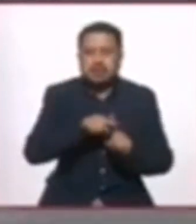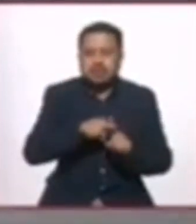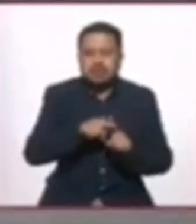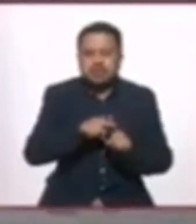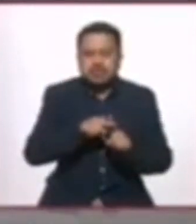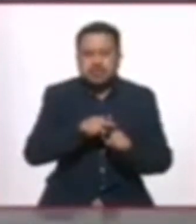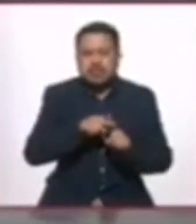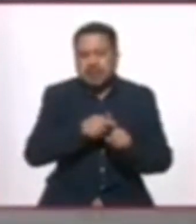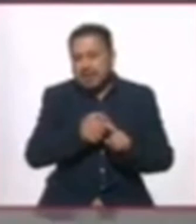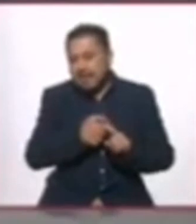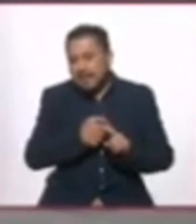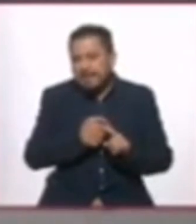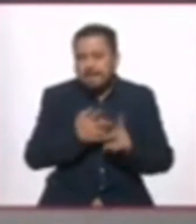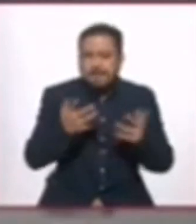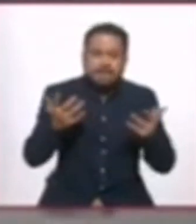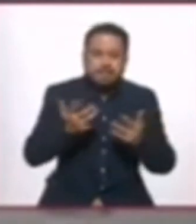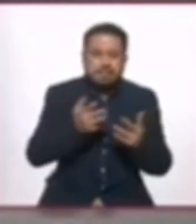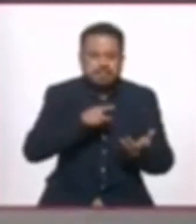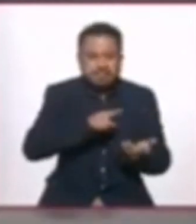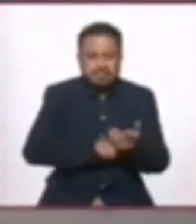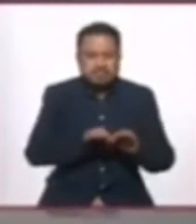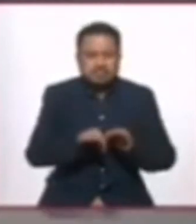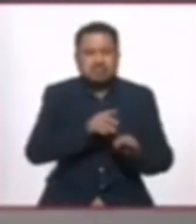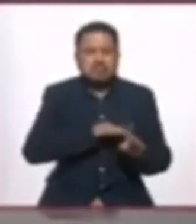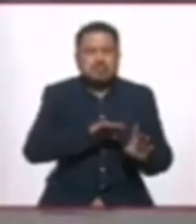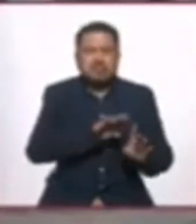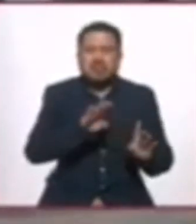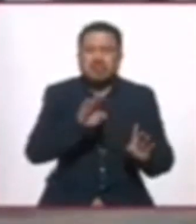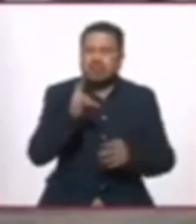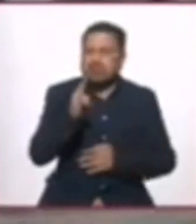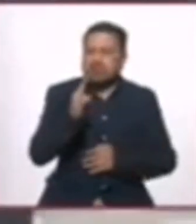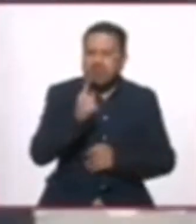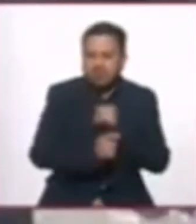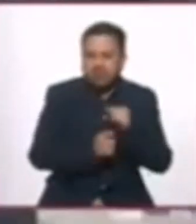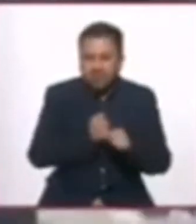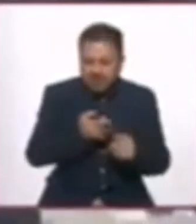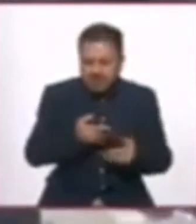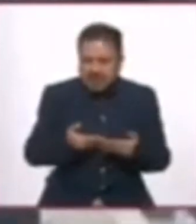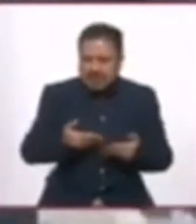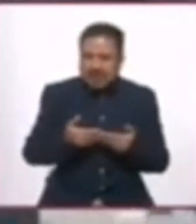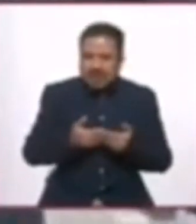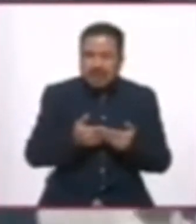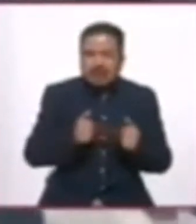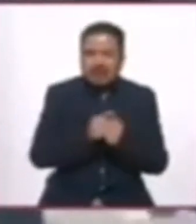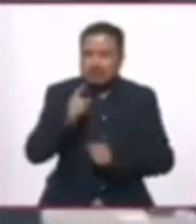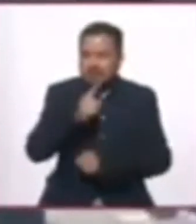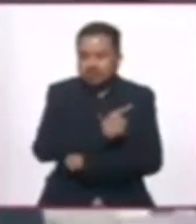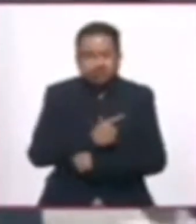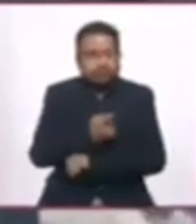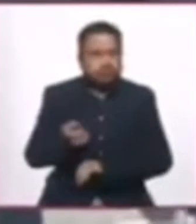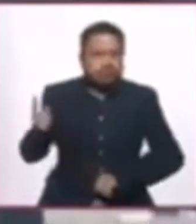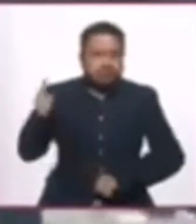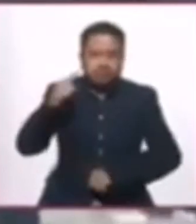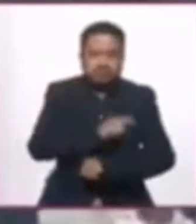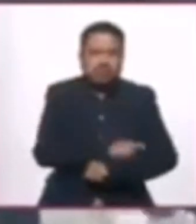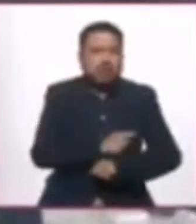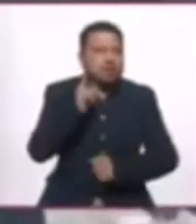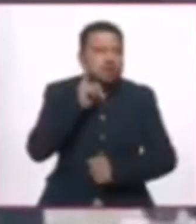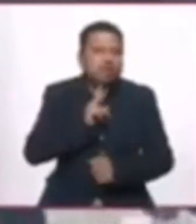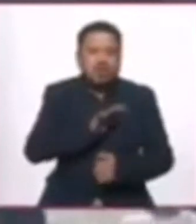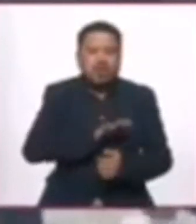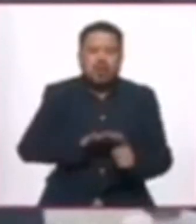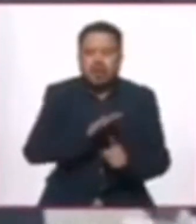han tomado acciones provocativas, como en julio de este año, un ataque de prueba, como ya lo